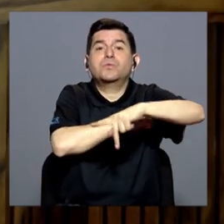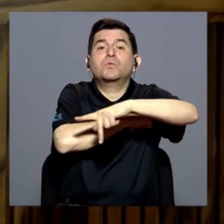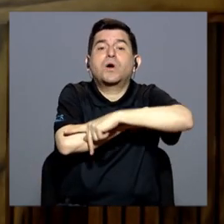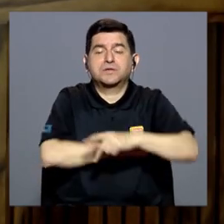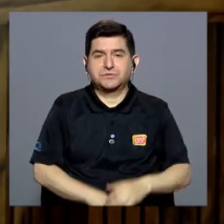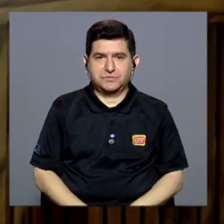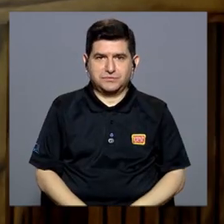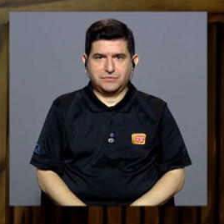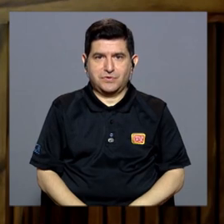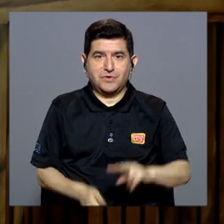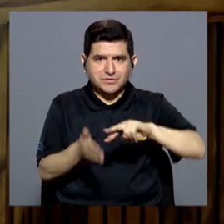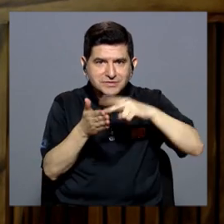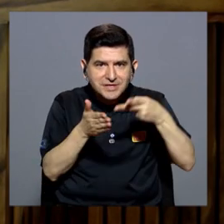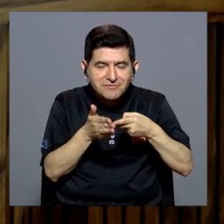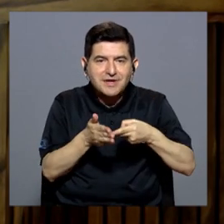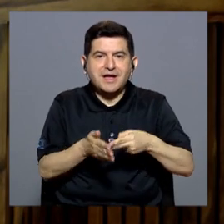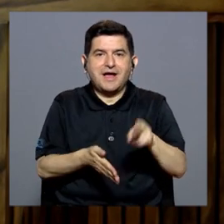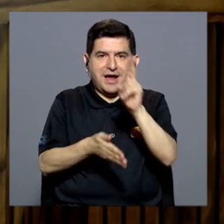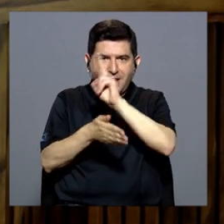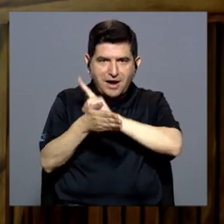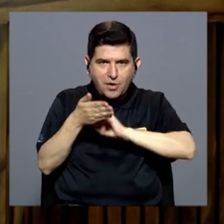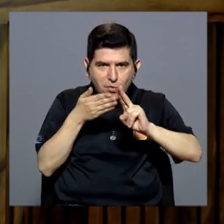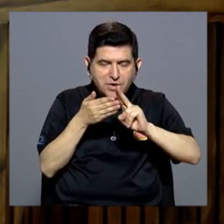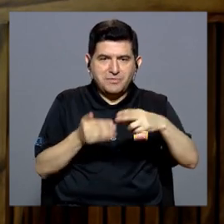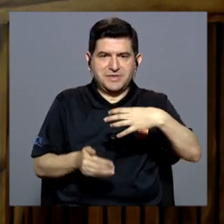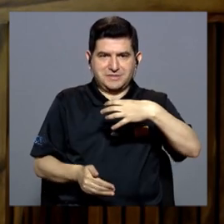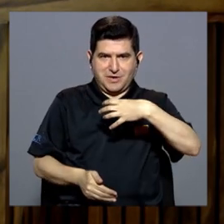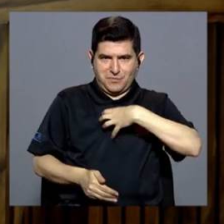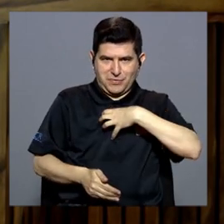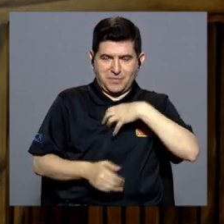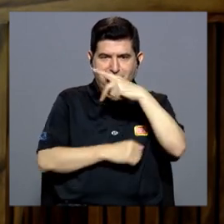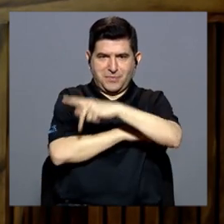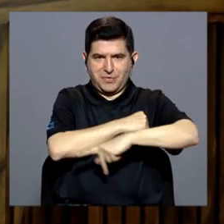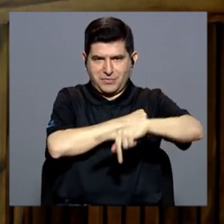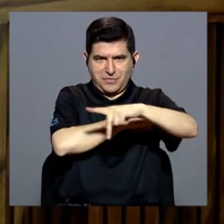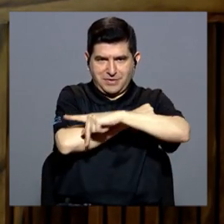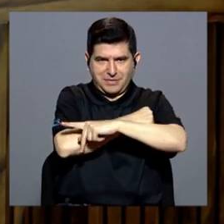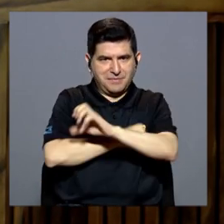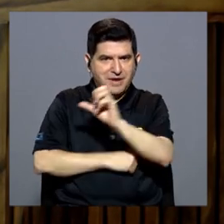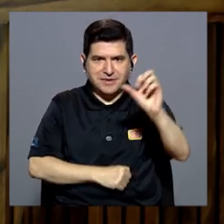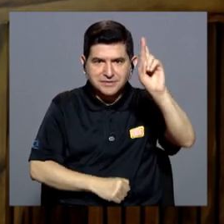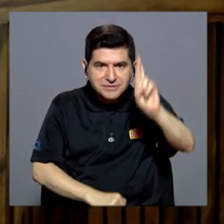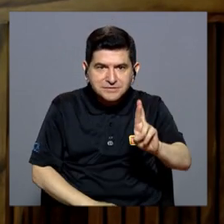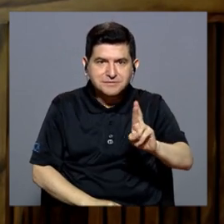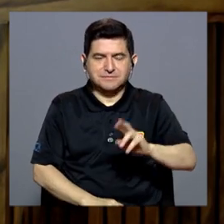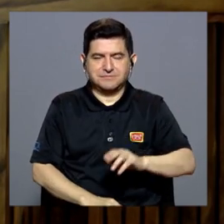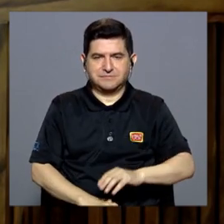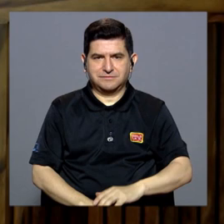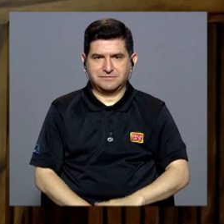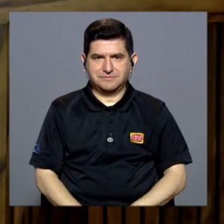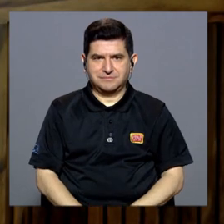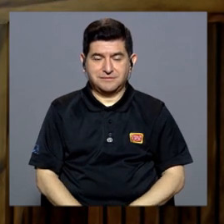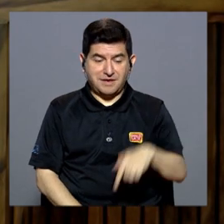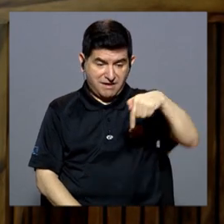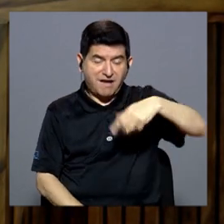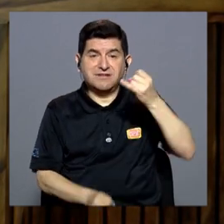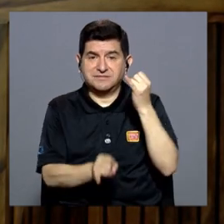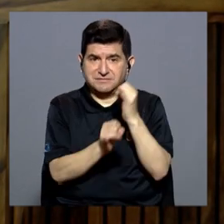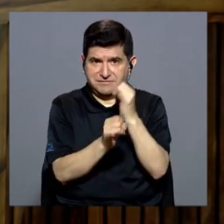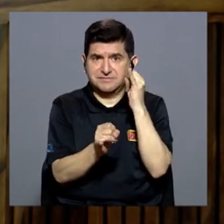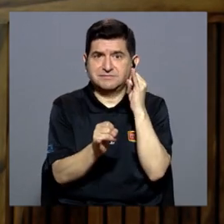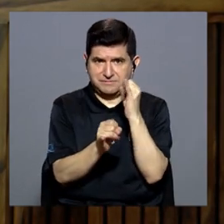sea, es la Universidad de la Nación Costarricense. Y por lo tanto, esta